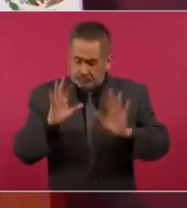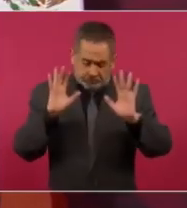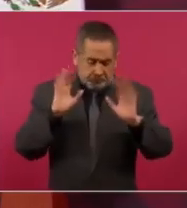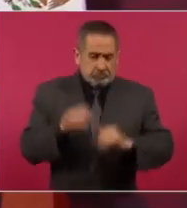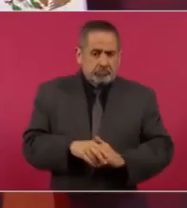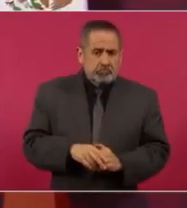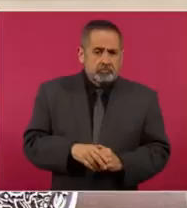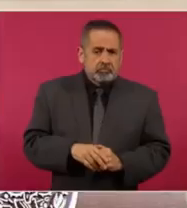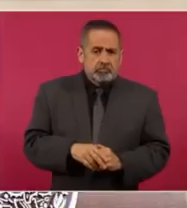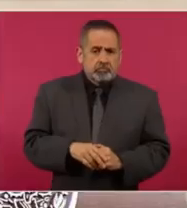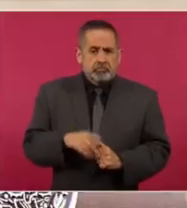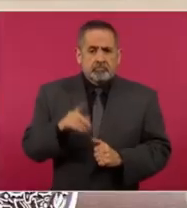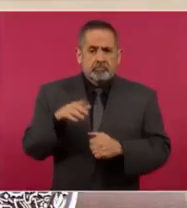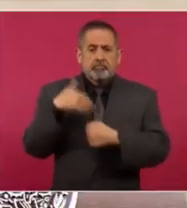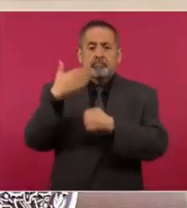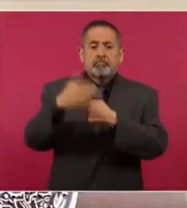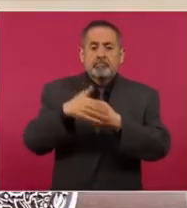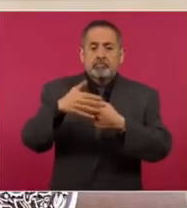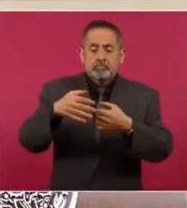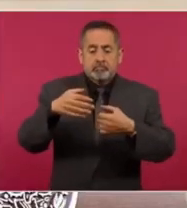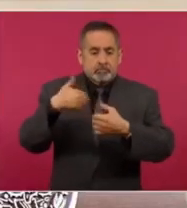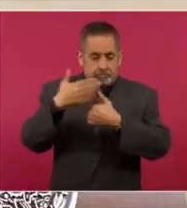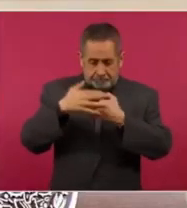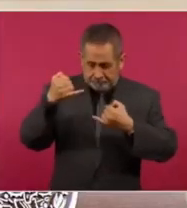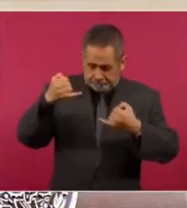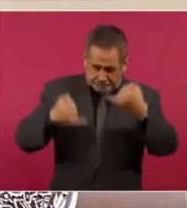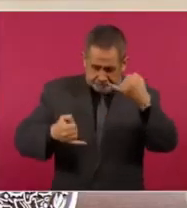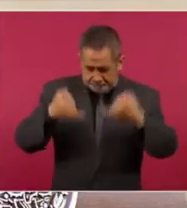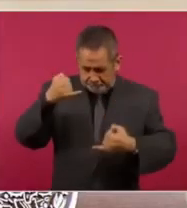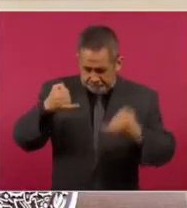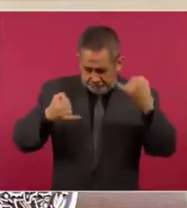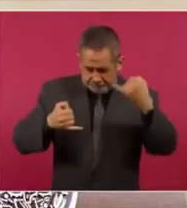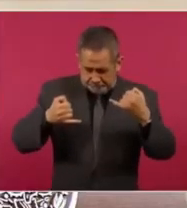para obtener un mandato judicial